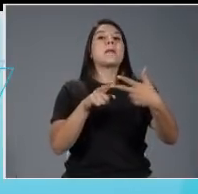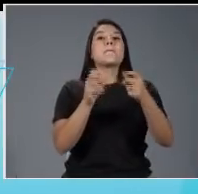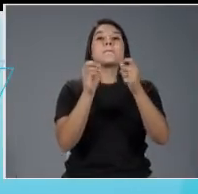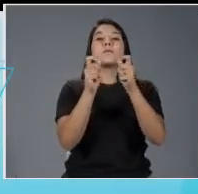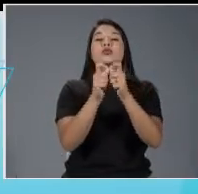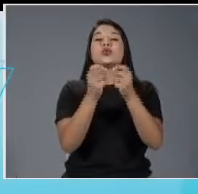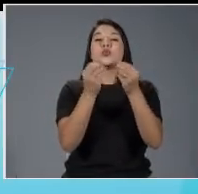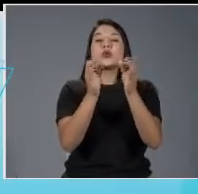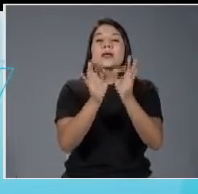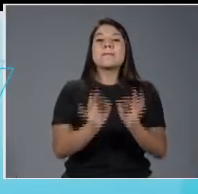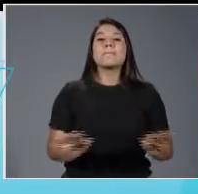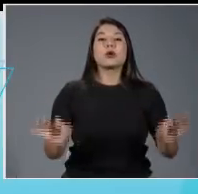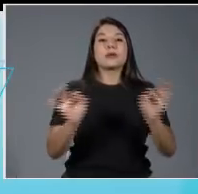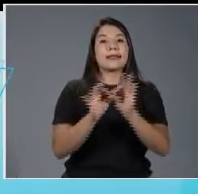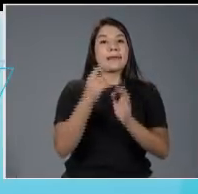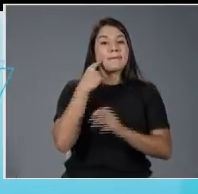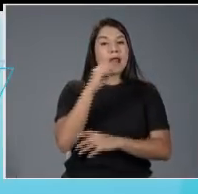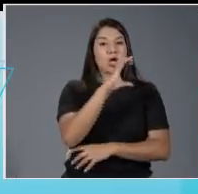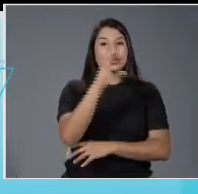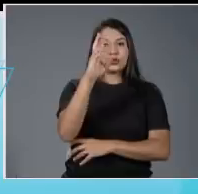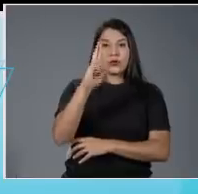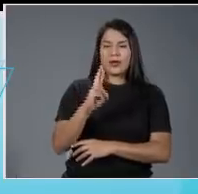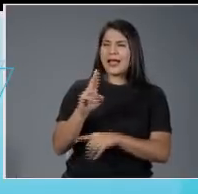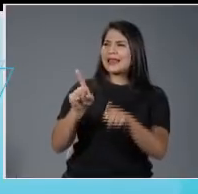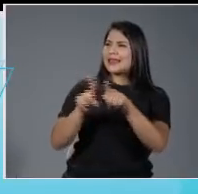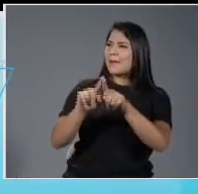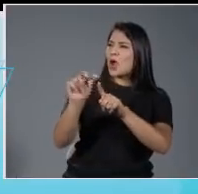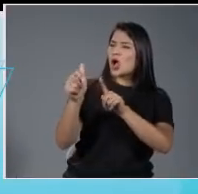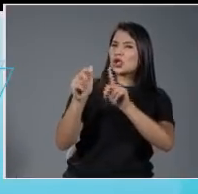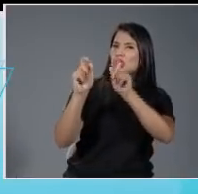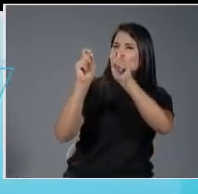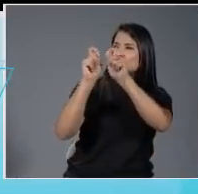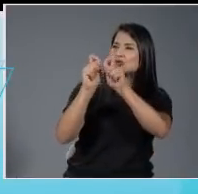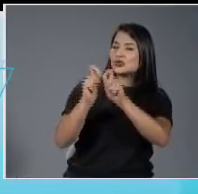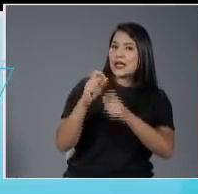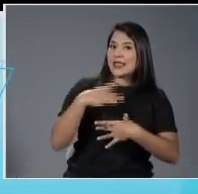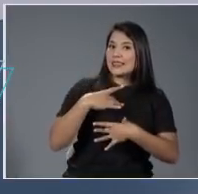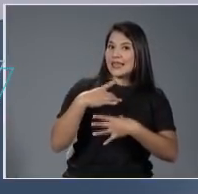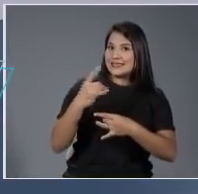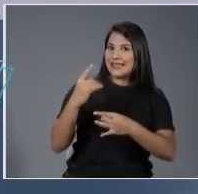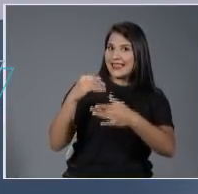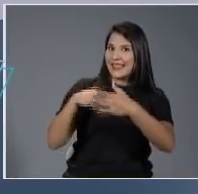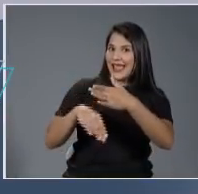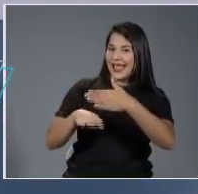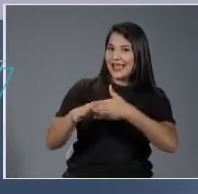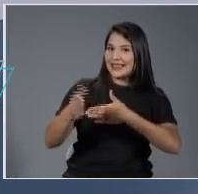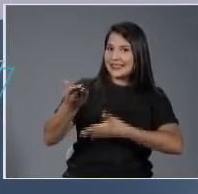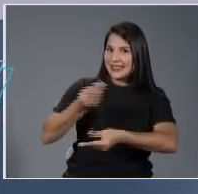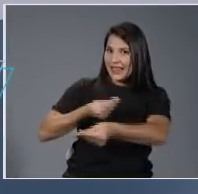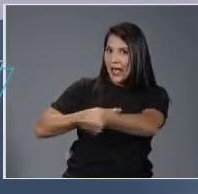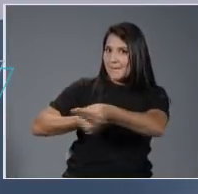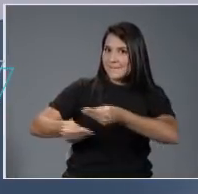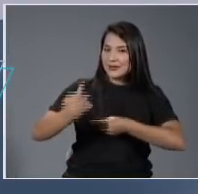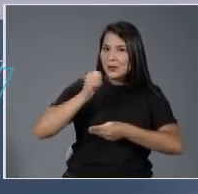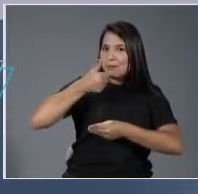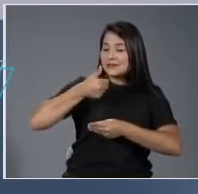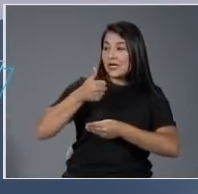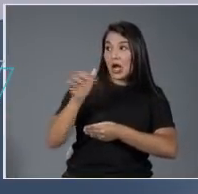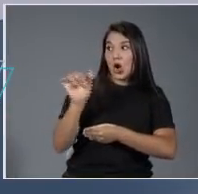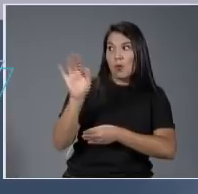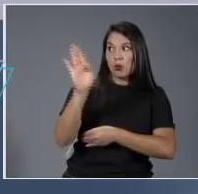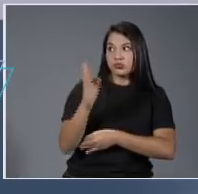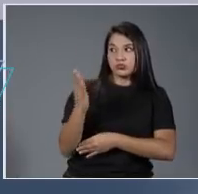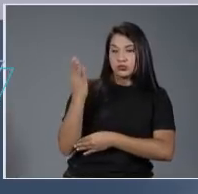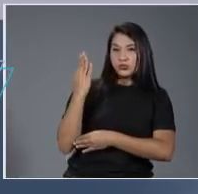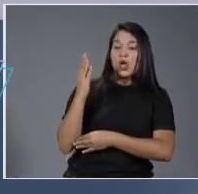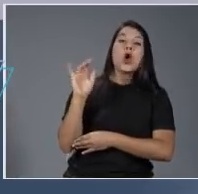historia. Don Francisco, también hay otros elementos interesantes en este traspaso que quizás en otros no se habían dado, como bueno, lo que ahora veíamos en la